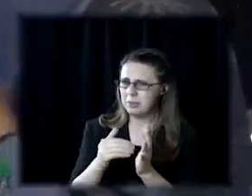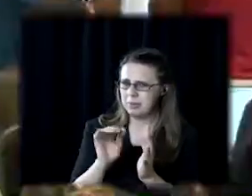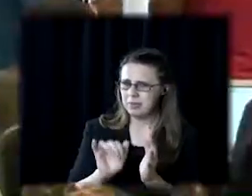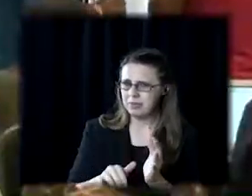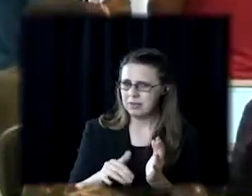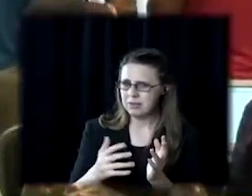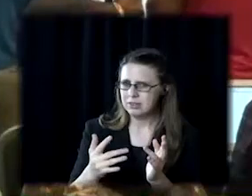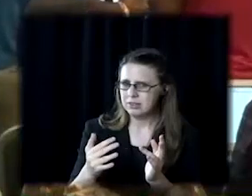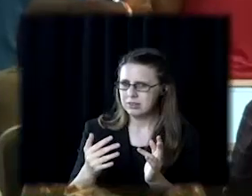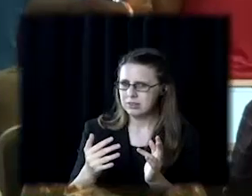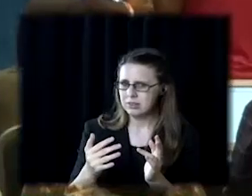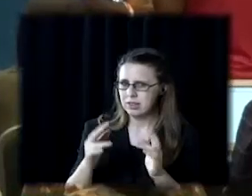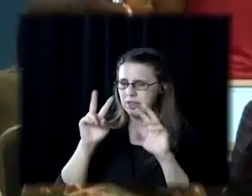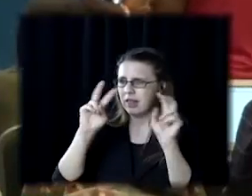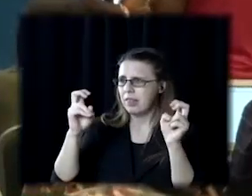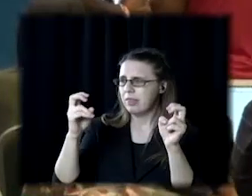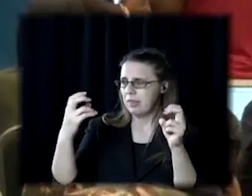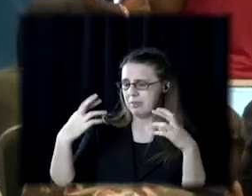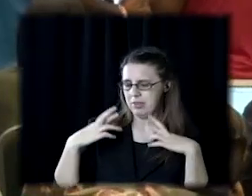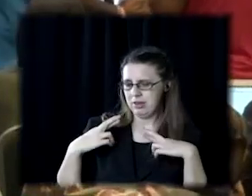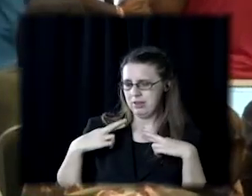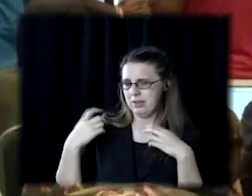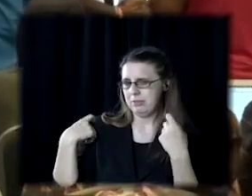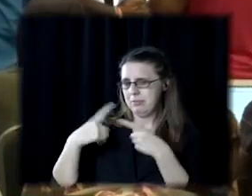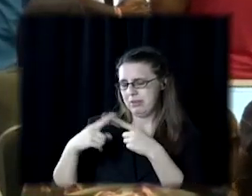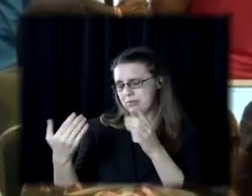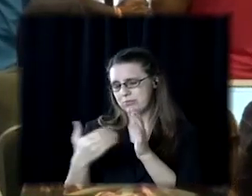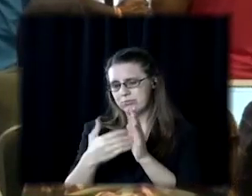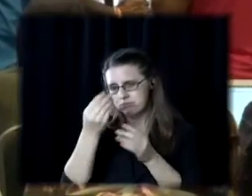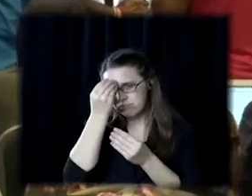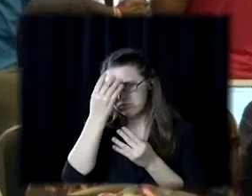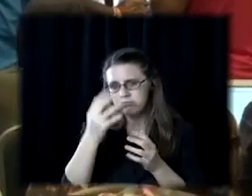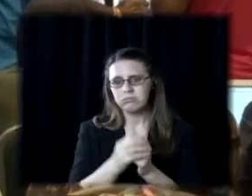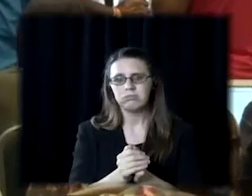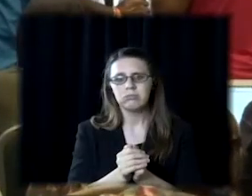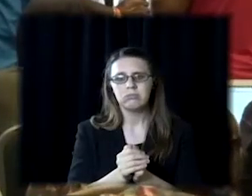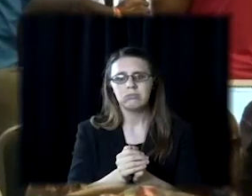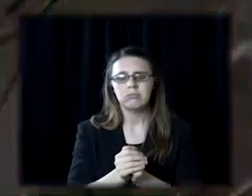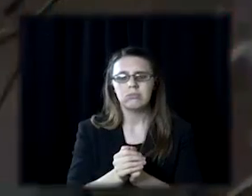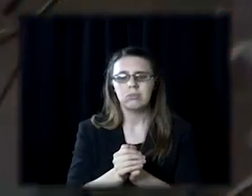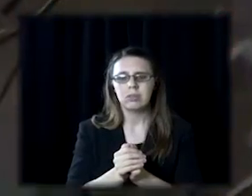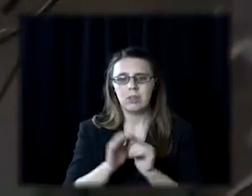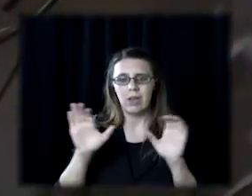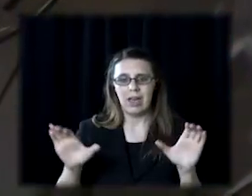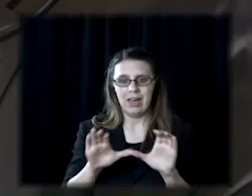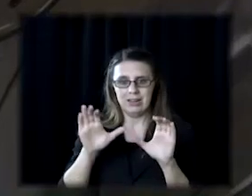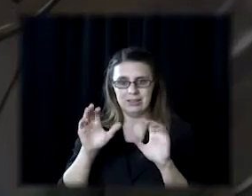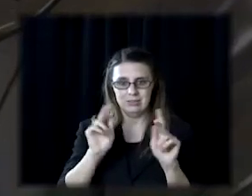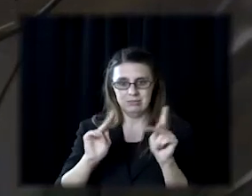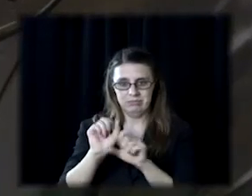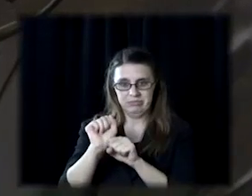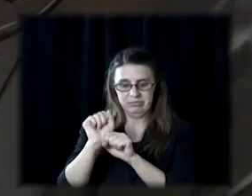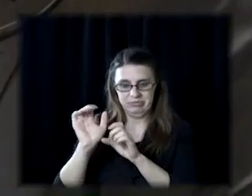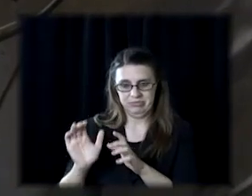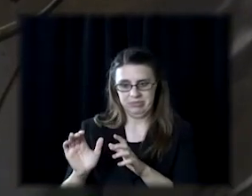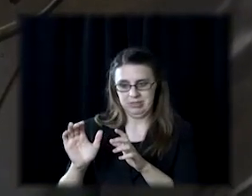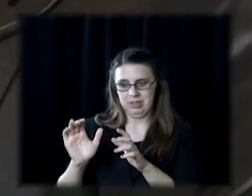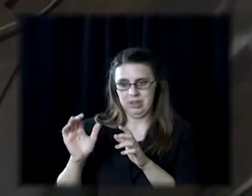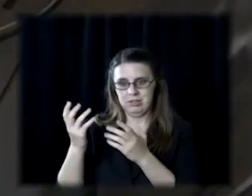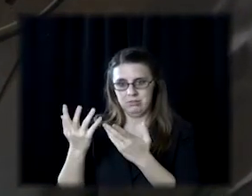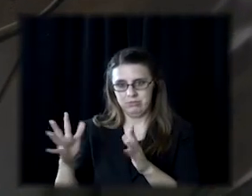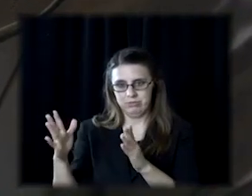de administración de sistema de retiro en español. Simple y sencillamente, el hecho que se liquidan los activos de la empresa no significa que las